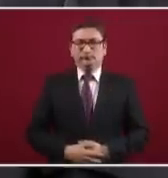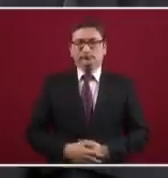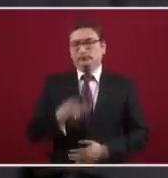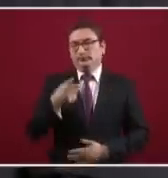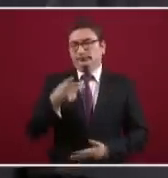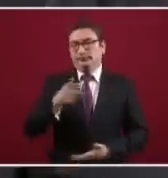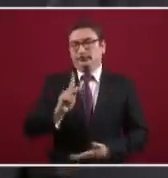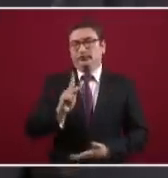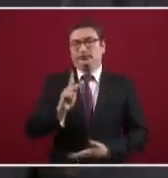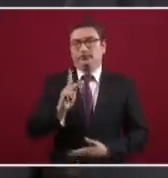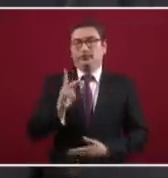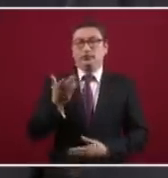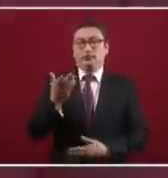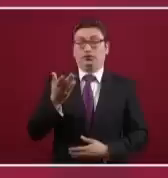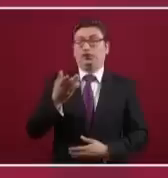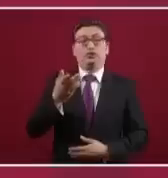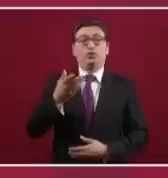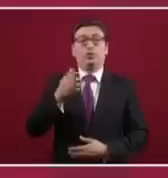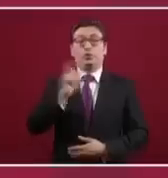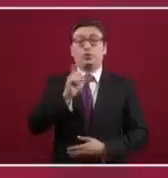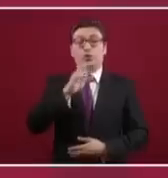pero desde el nombramiento,